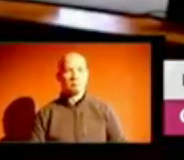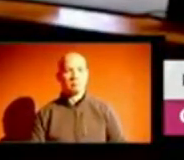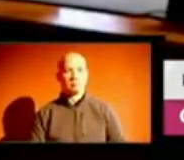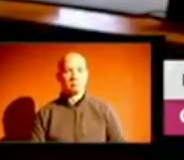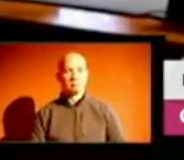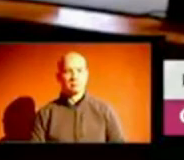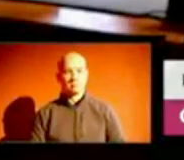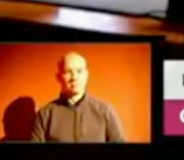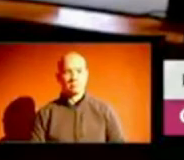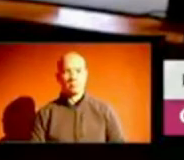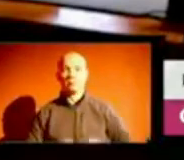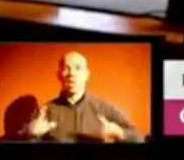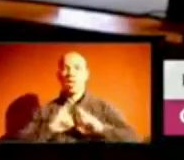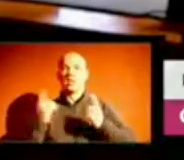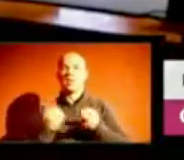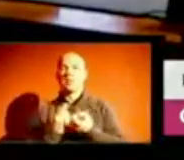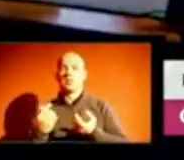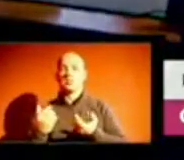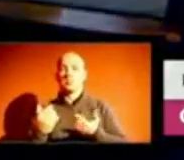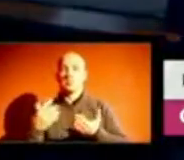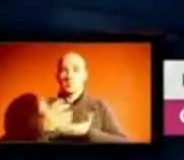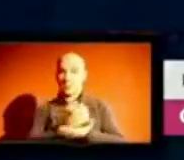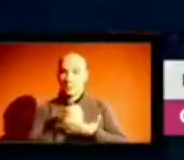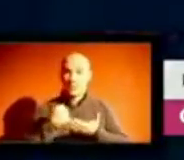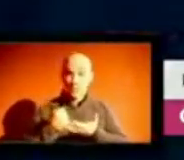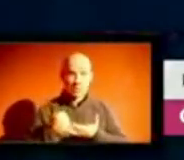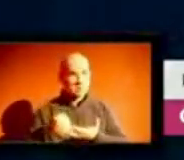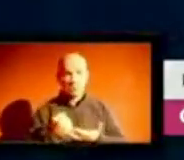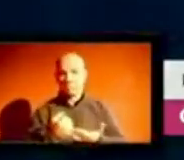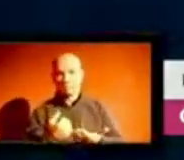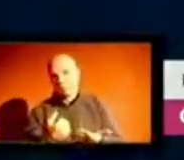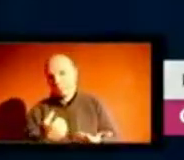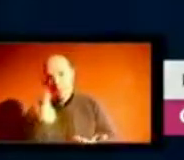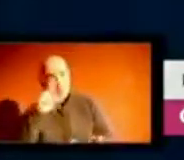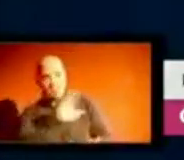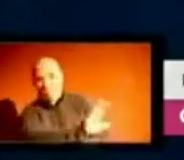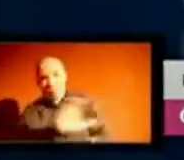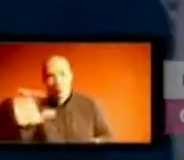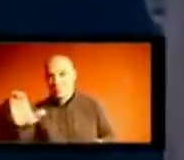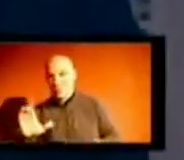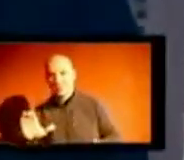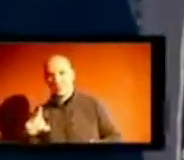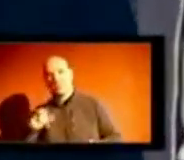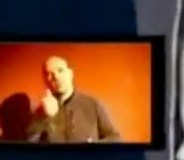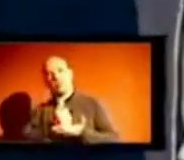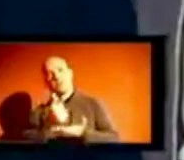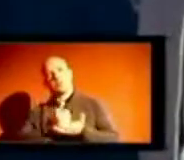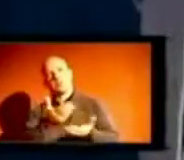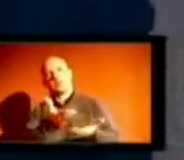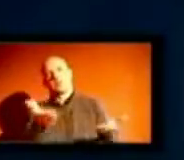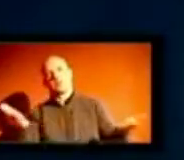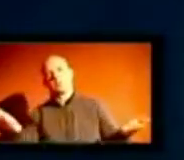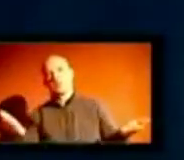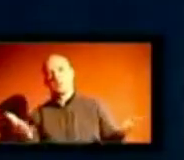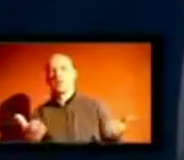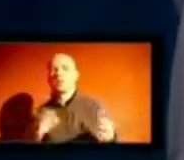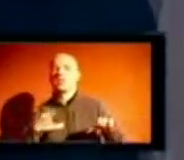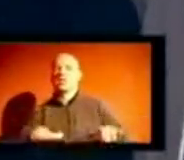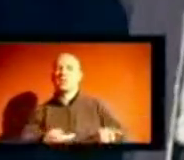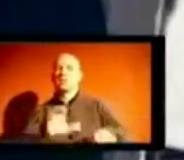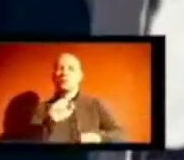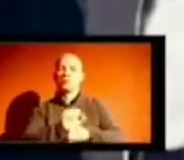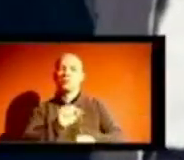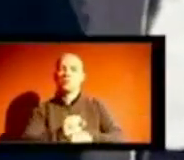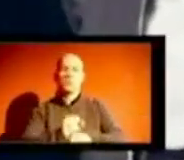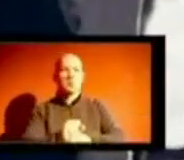Tienen en el Departamento de Hacienda, y Suri es del pueblo, Suri es de ustedes también, y debe también ayudarle a ustedes a hacer el trabajo mejor